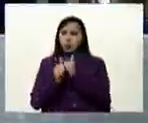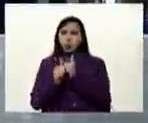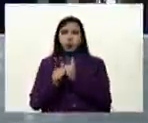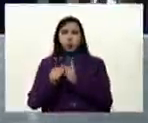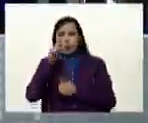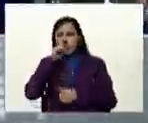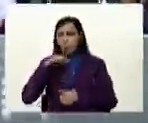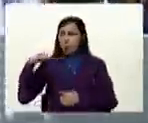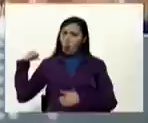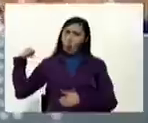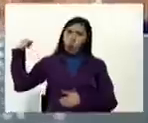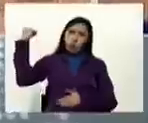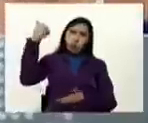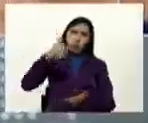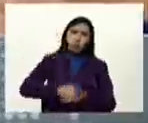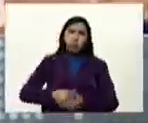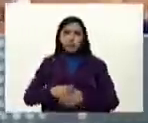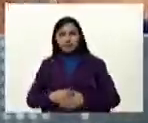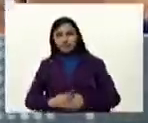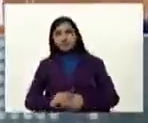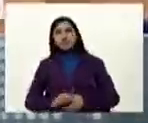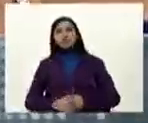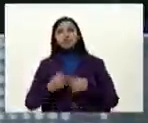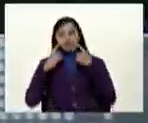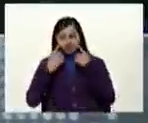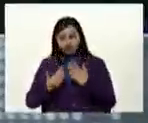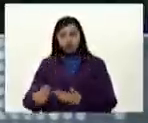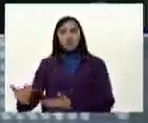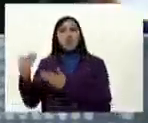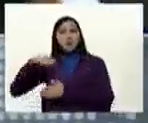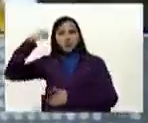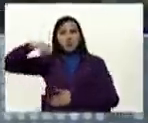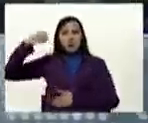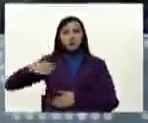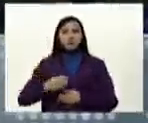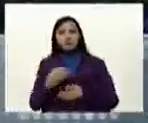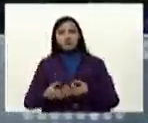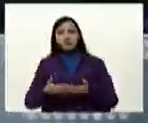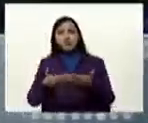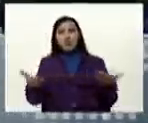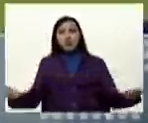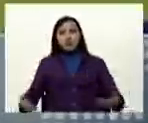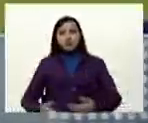100 años que hemos vivido de deporte. Vamos a ver este video que se los regalo. Adelante.